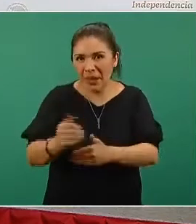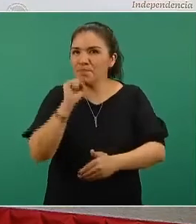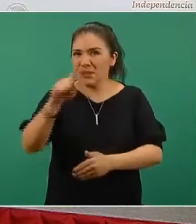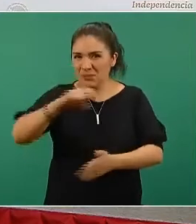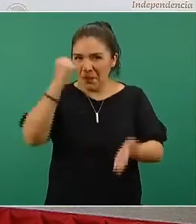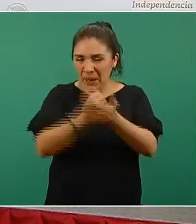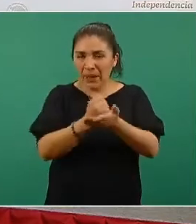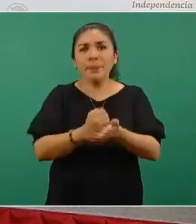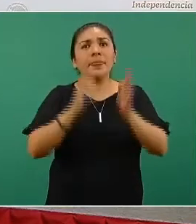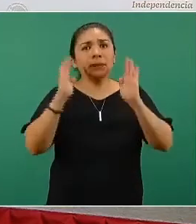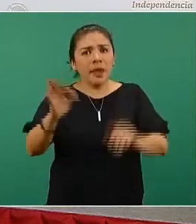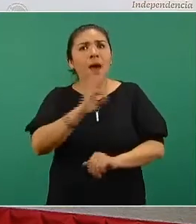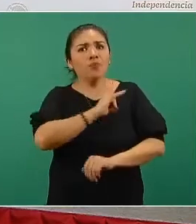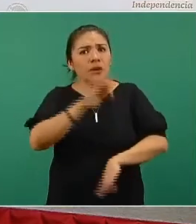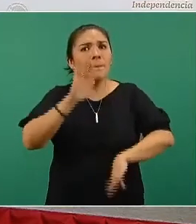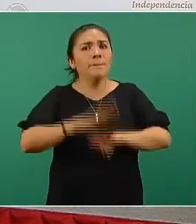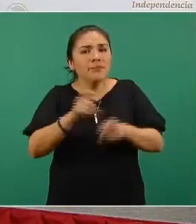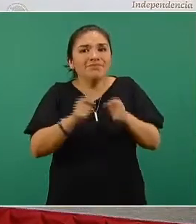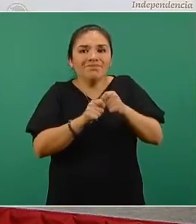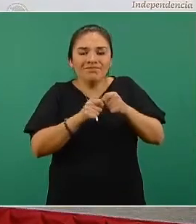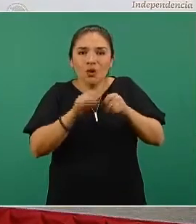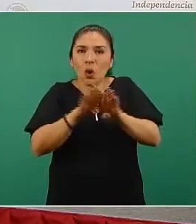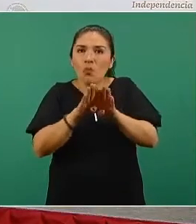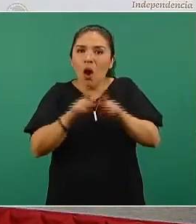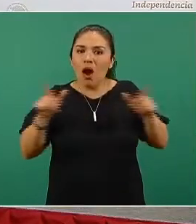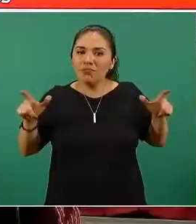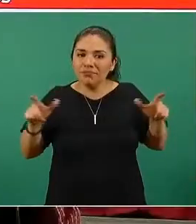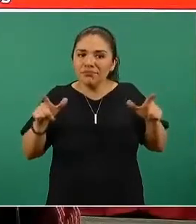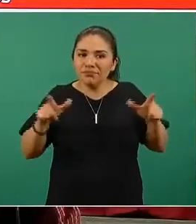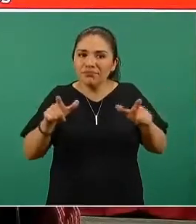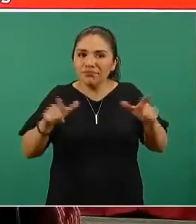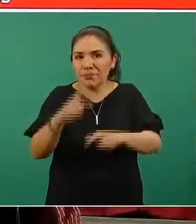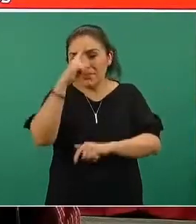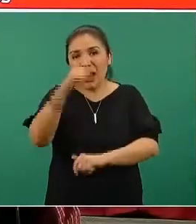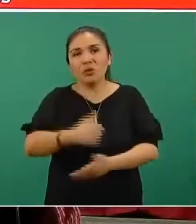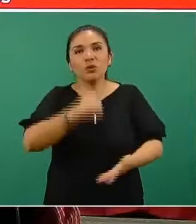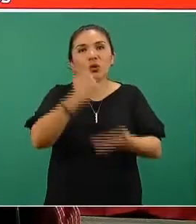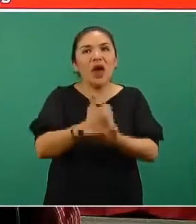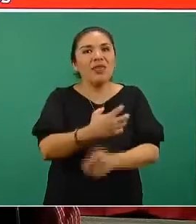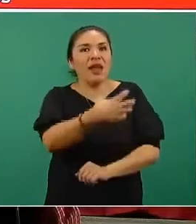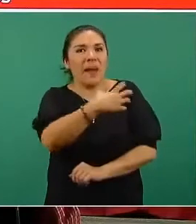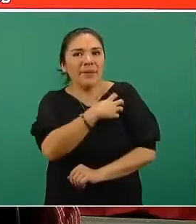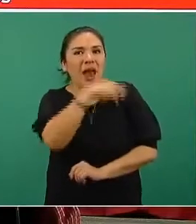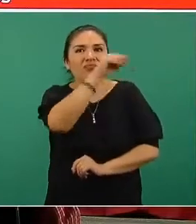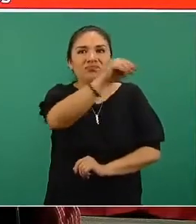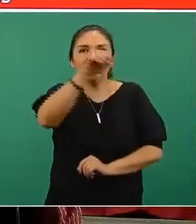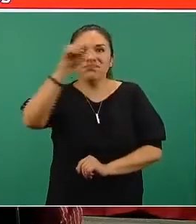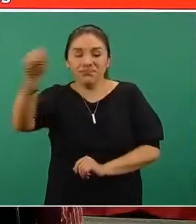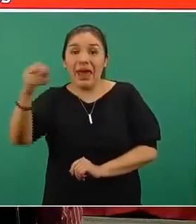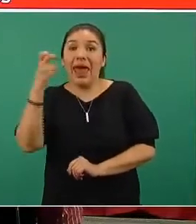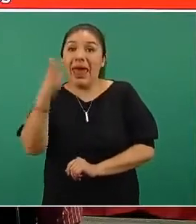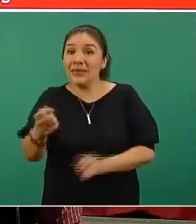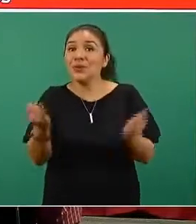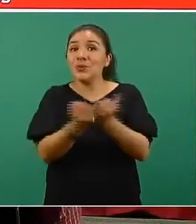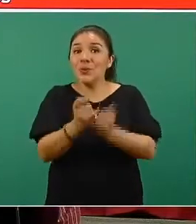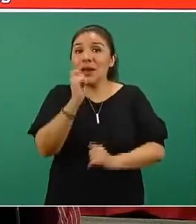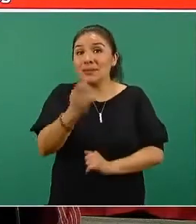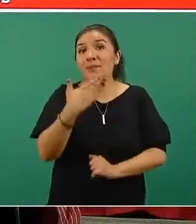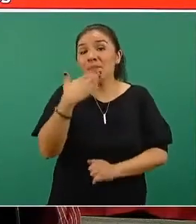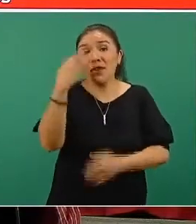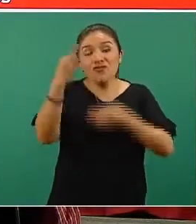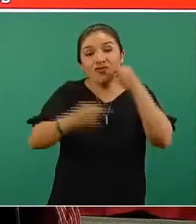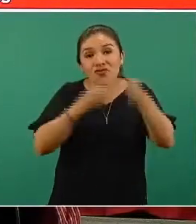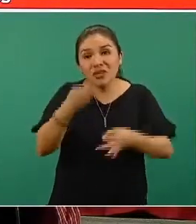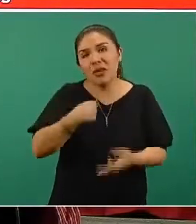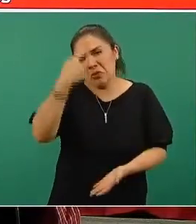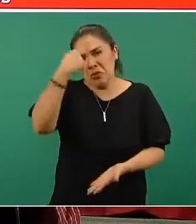Pfizer, pues hemos podido cada vez más acercarnos hacia las capitales en las entidades federativas y esto también es muy buena noticia y creemos